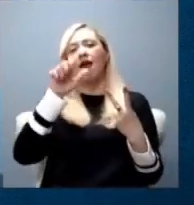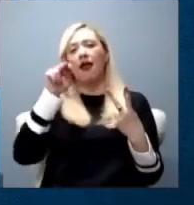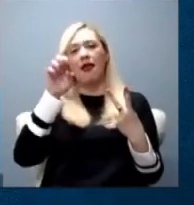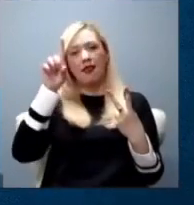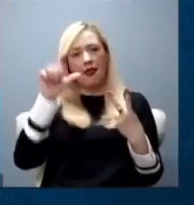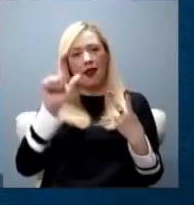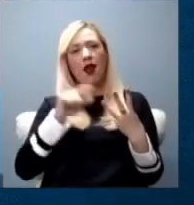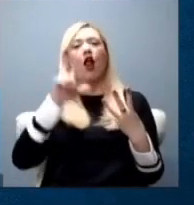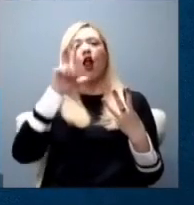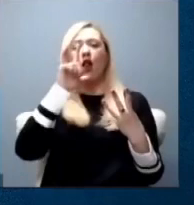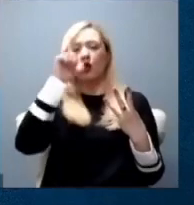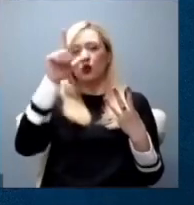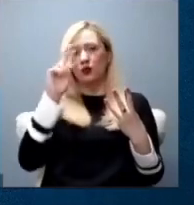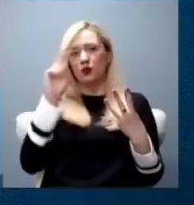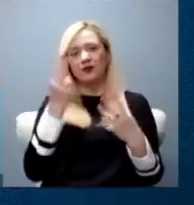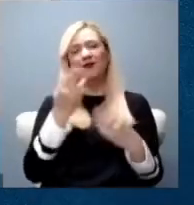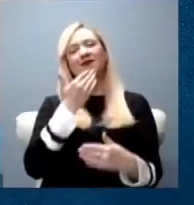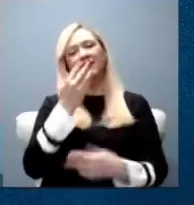Diego.